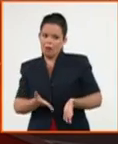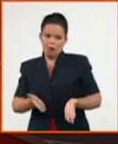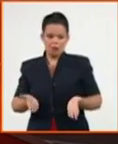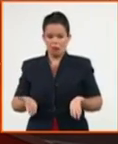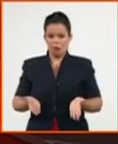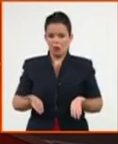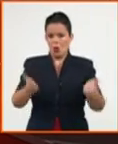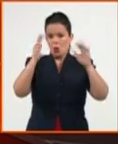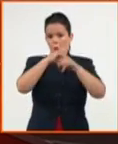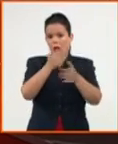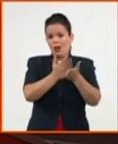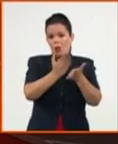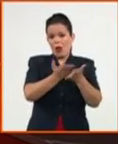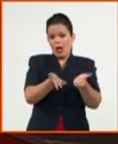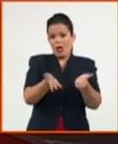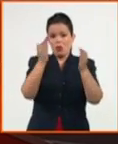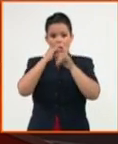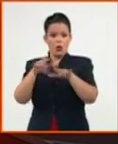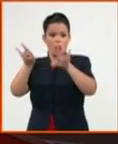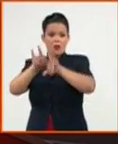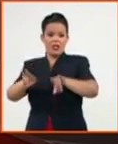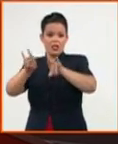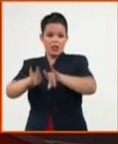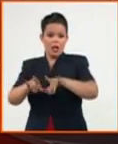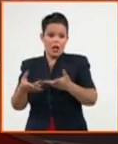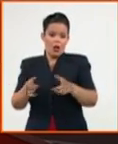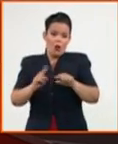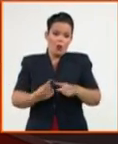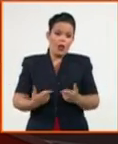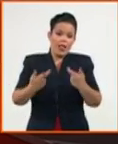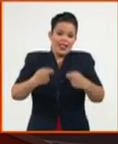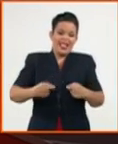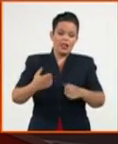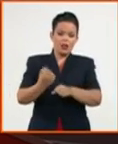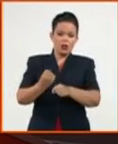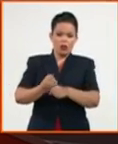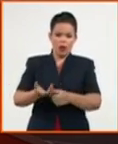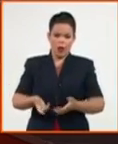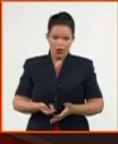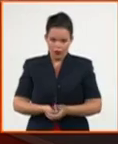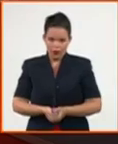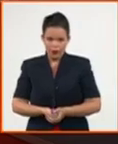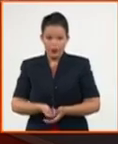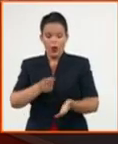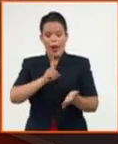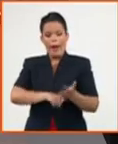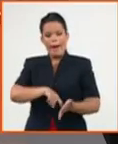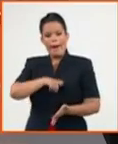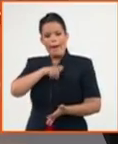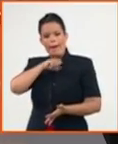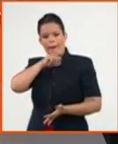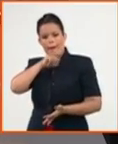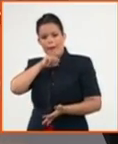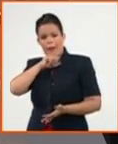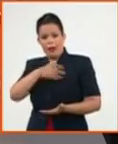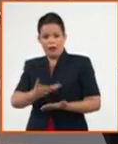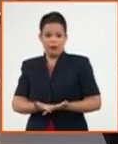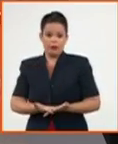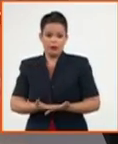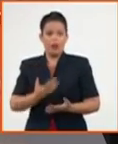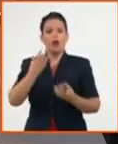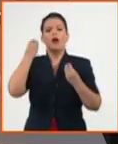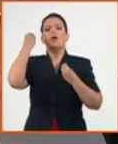o van a la vida laboral entonces en este caso o sea no están vínculos a proceso docente pero también los vamos a vacunar